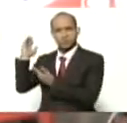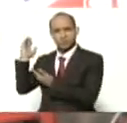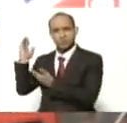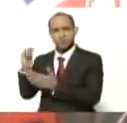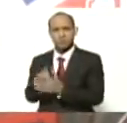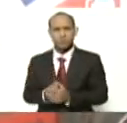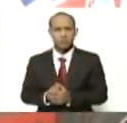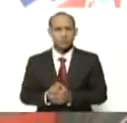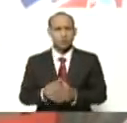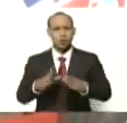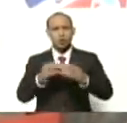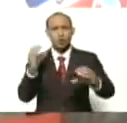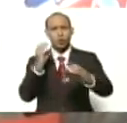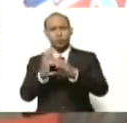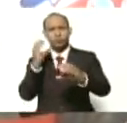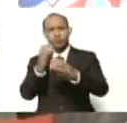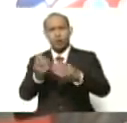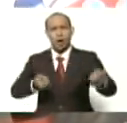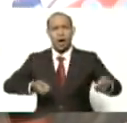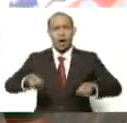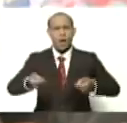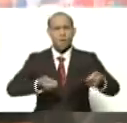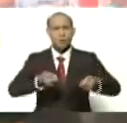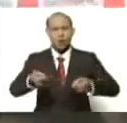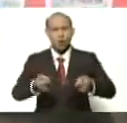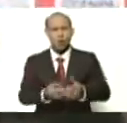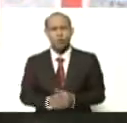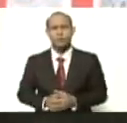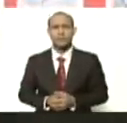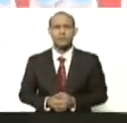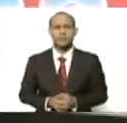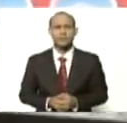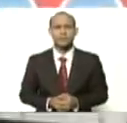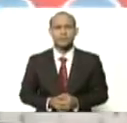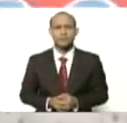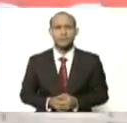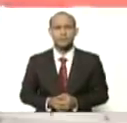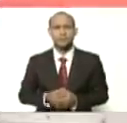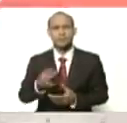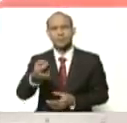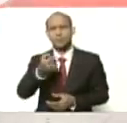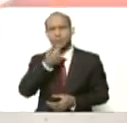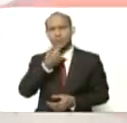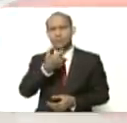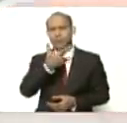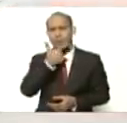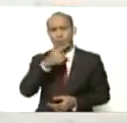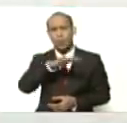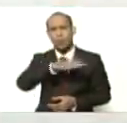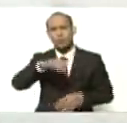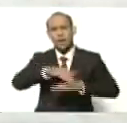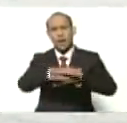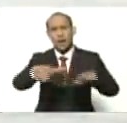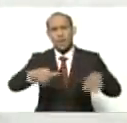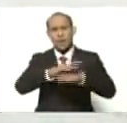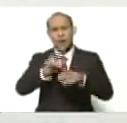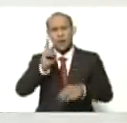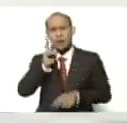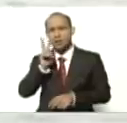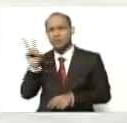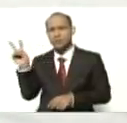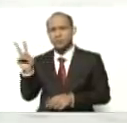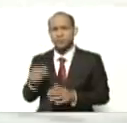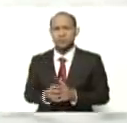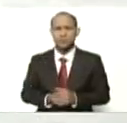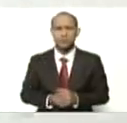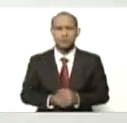sardinas con sus camiones en su cara manero y esta hermosa bahía el morro